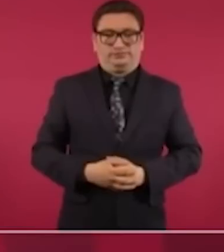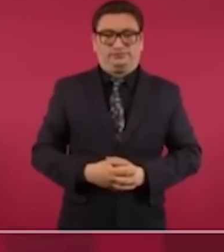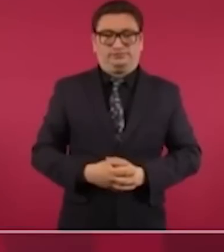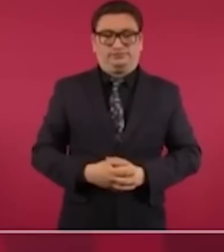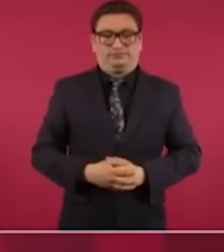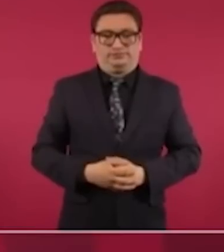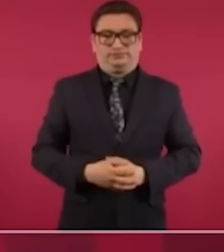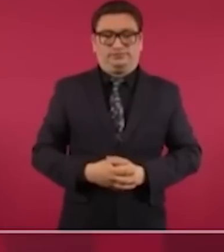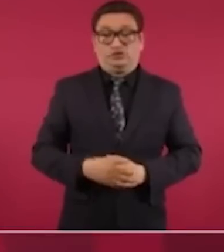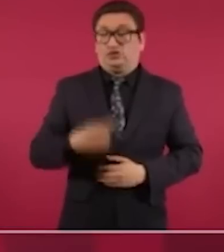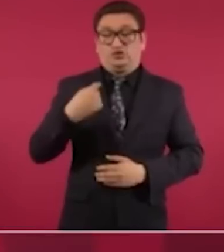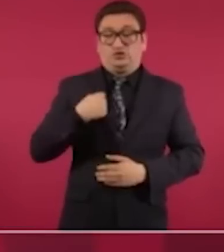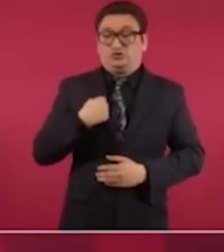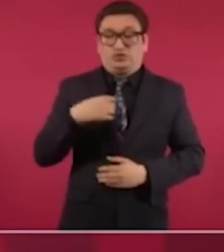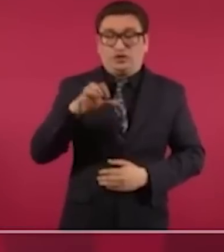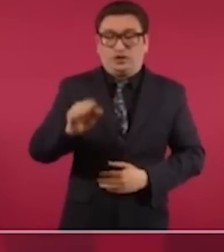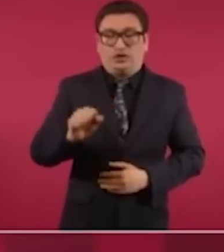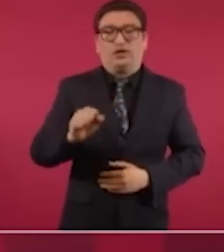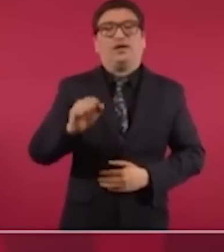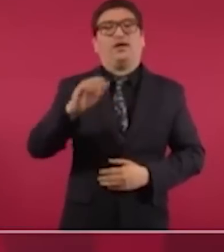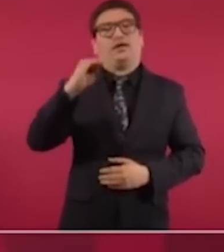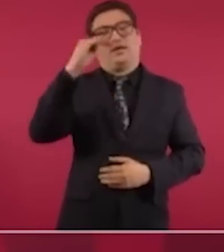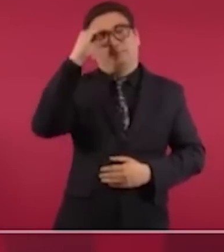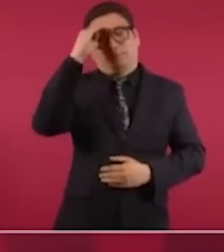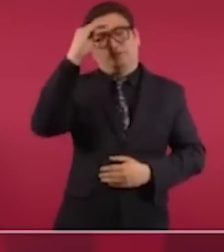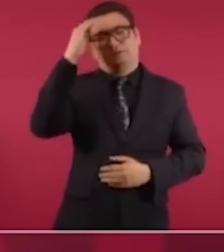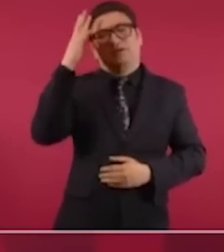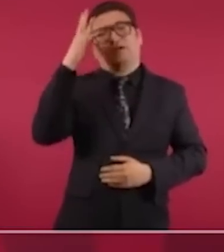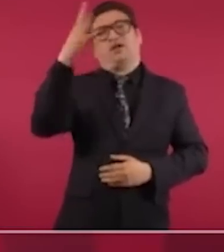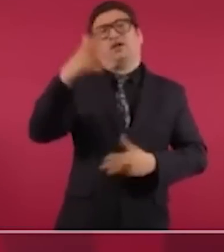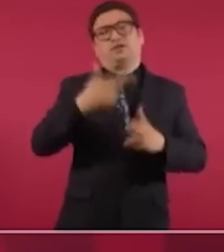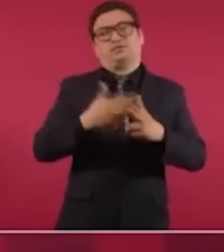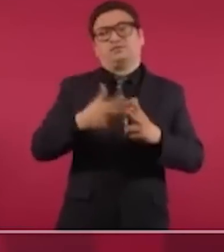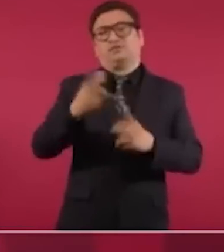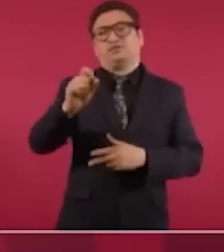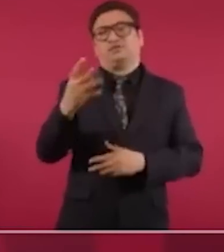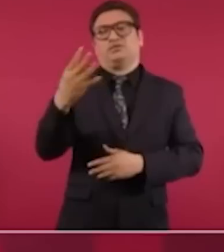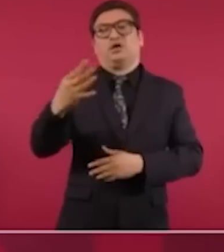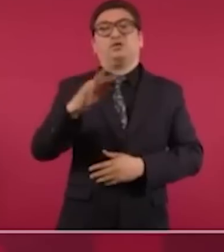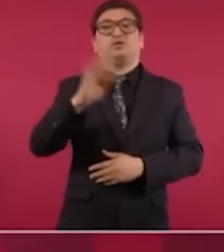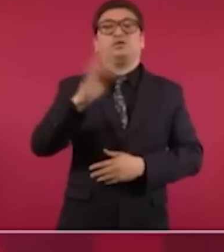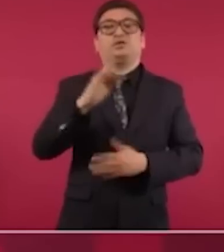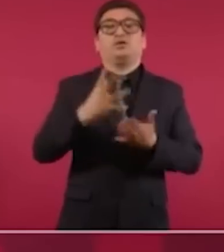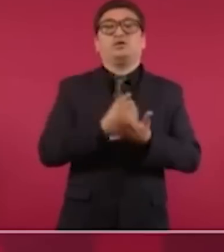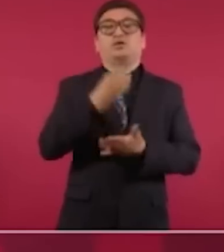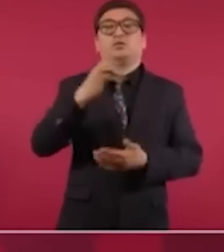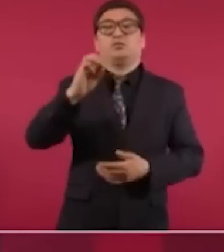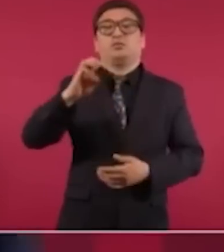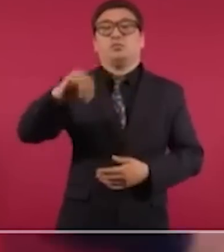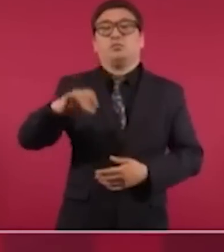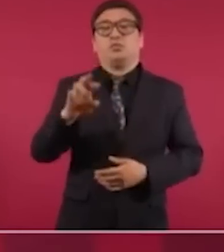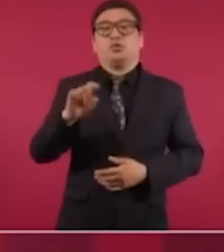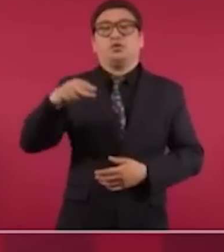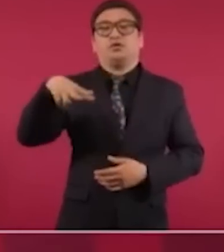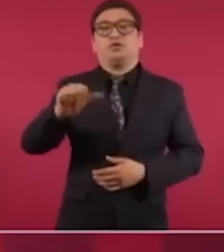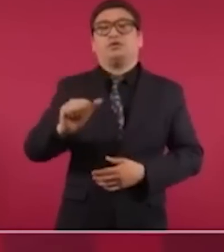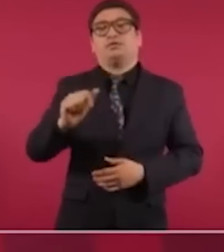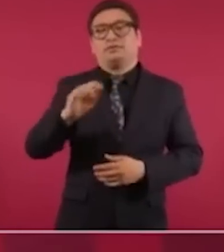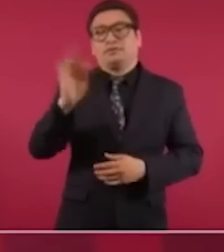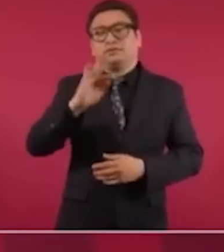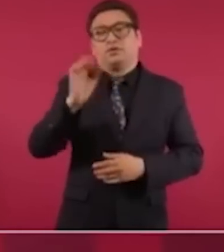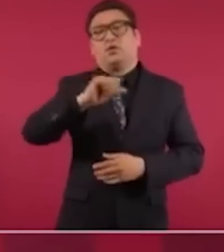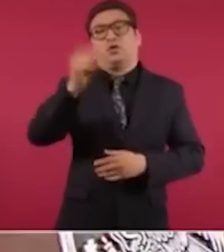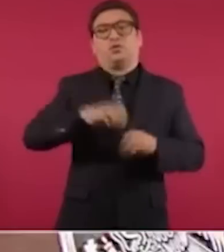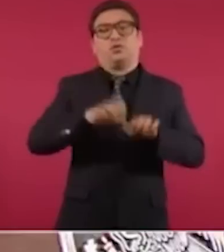no le había entendido pero es pensando hacia el 24 y que ganaría con otro equipo negociarlo